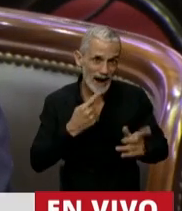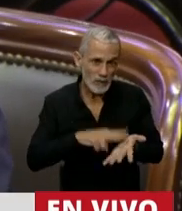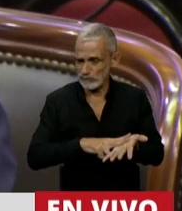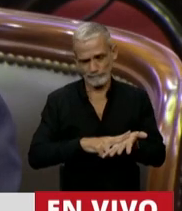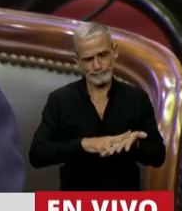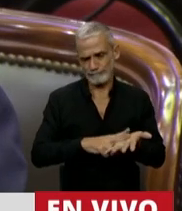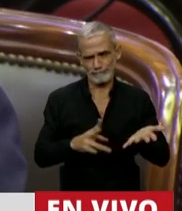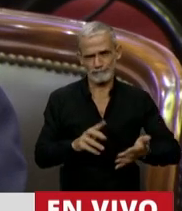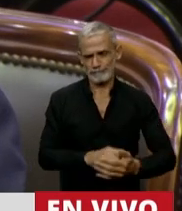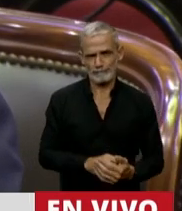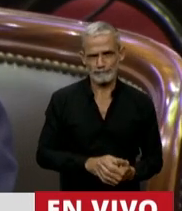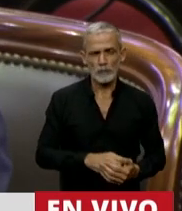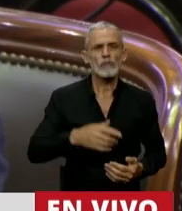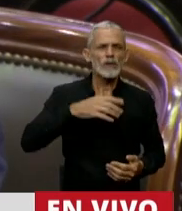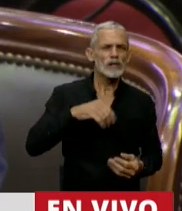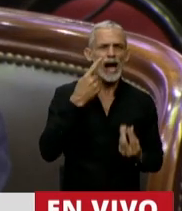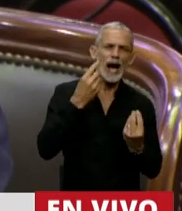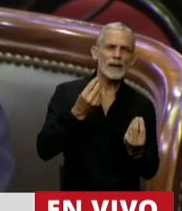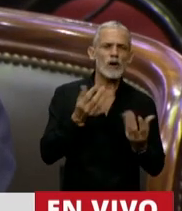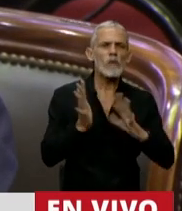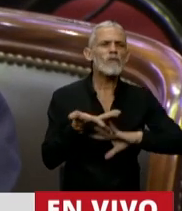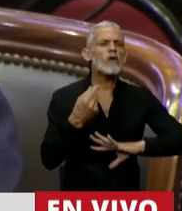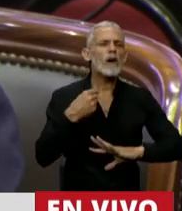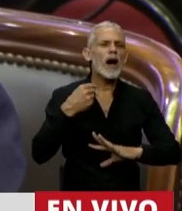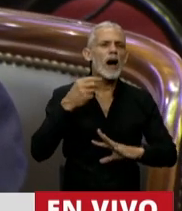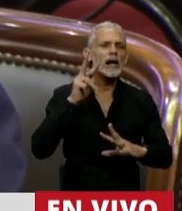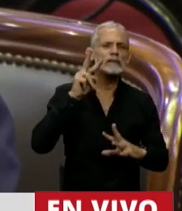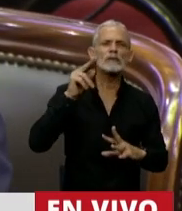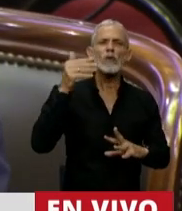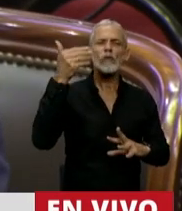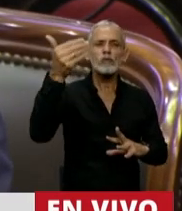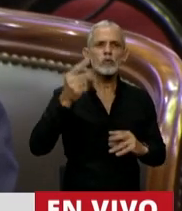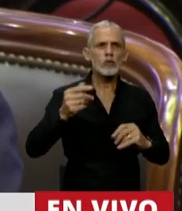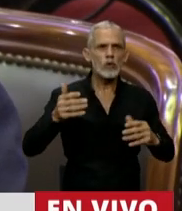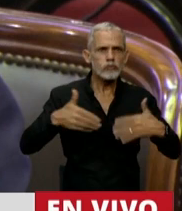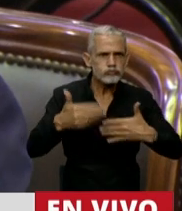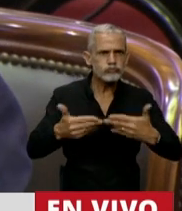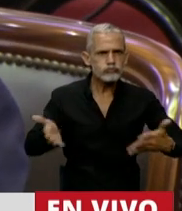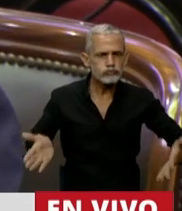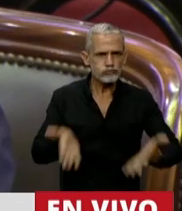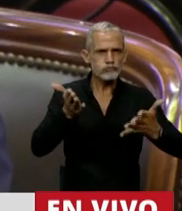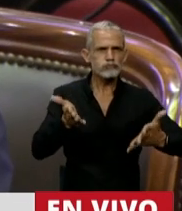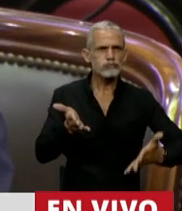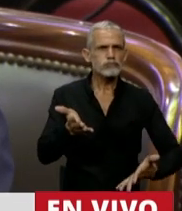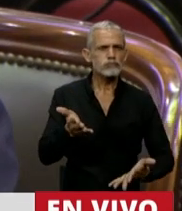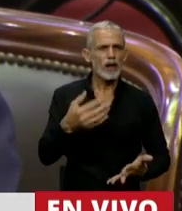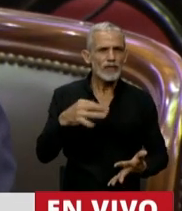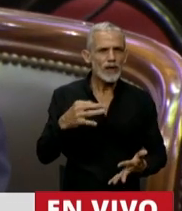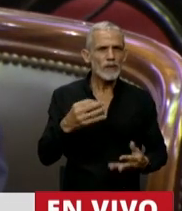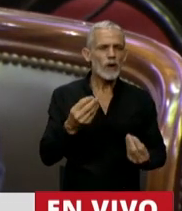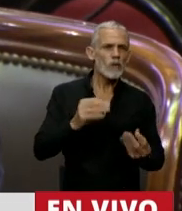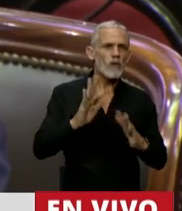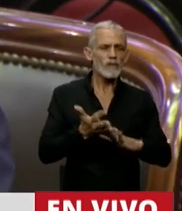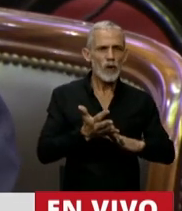en lugar de ponernos a ver con visión de desarrollo con visión de futuro con